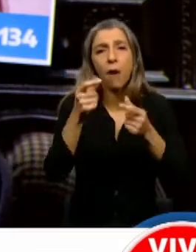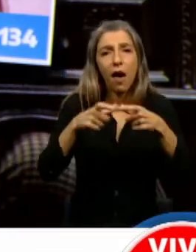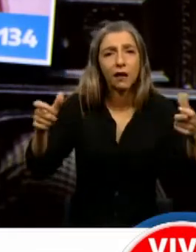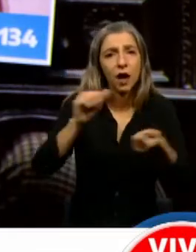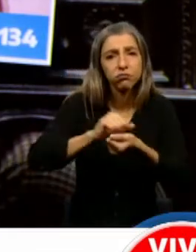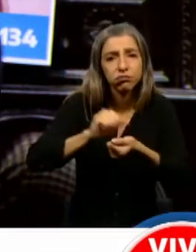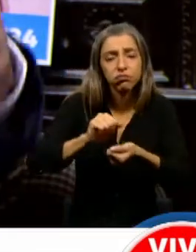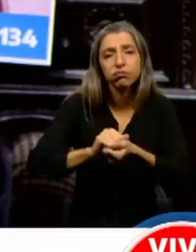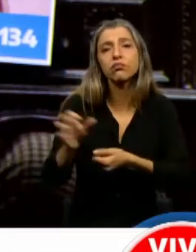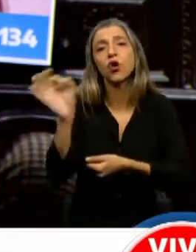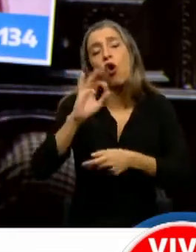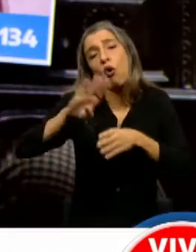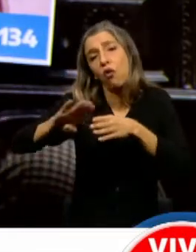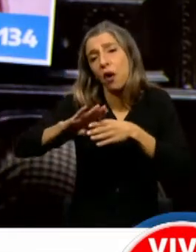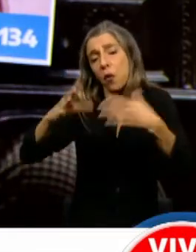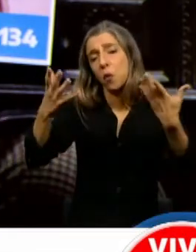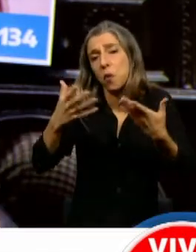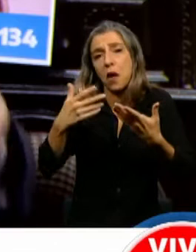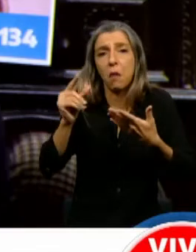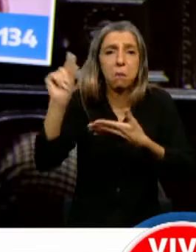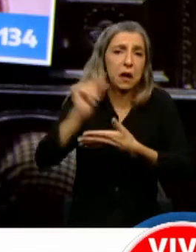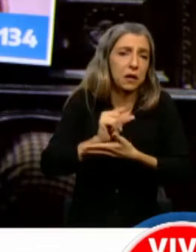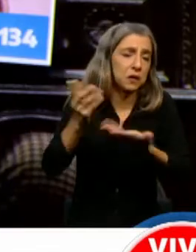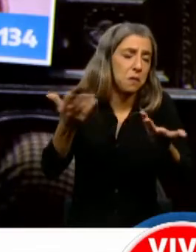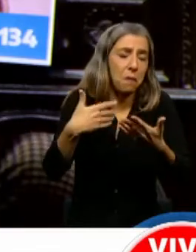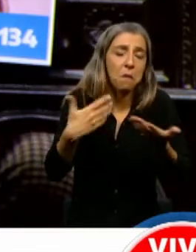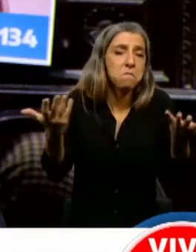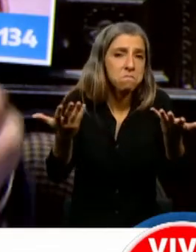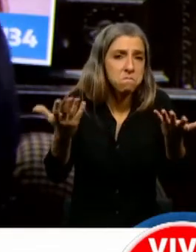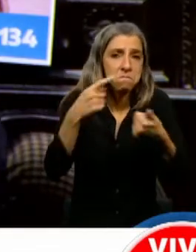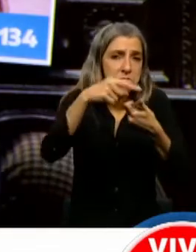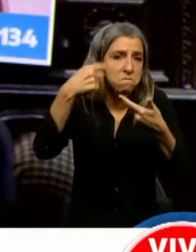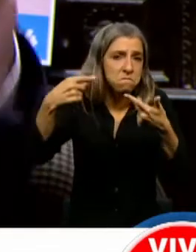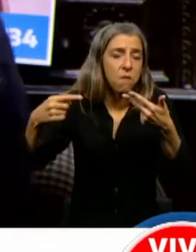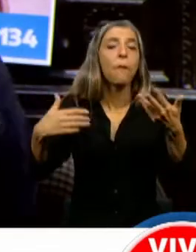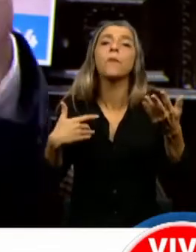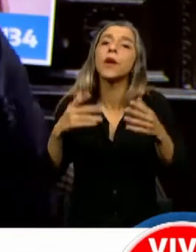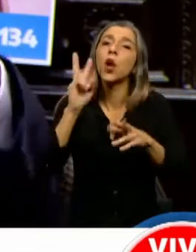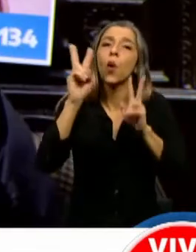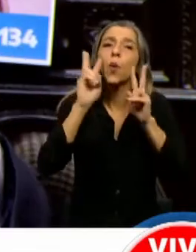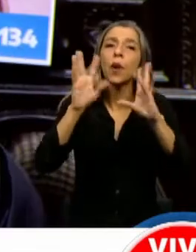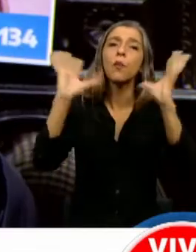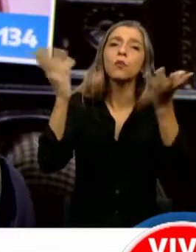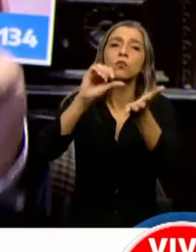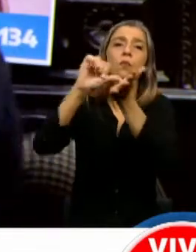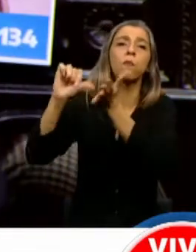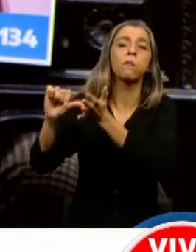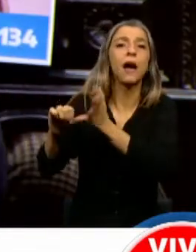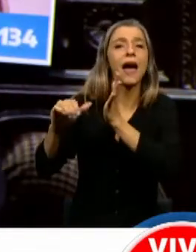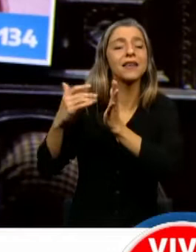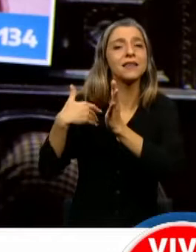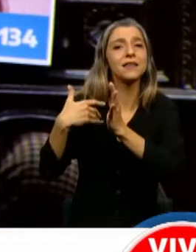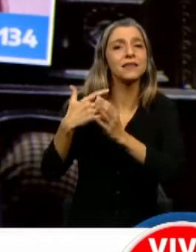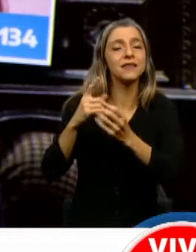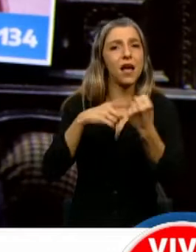pueden disponer del endeudamiento. Cuando uno mira cómo invirtieron los países desarrollados en el contexto de